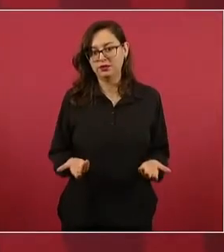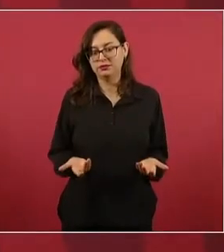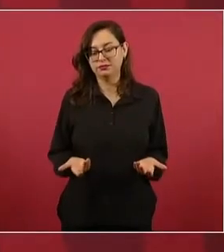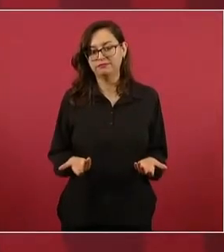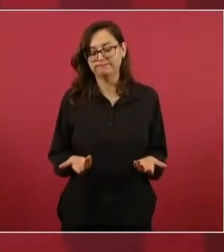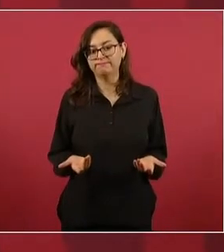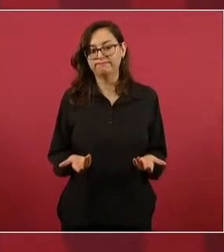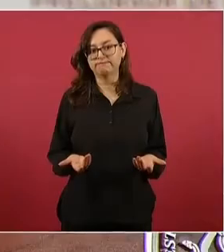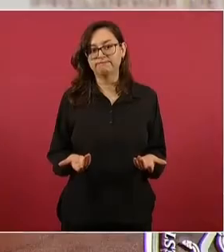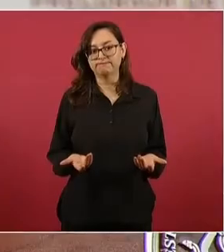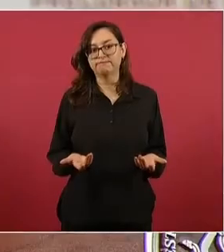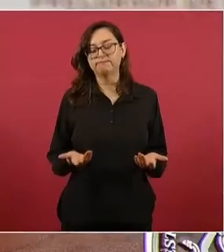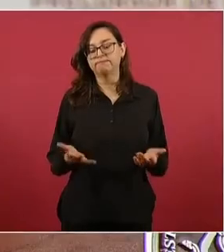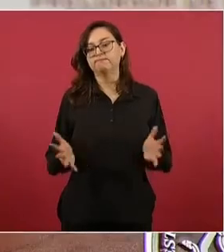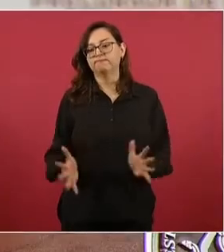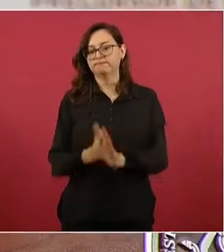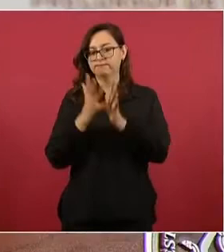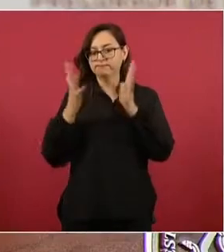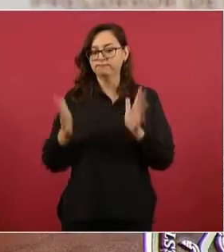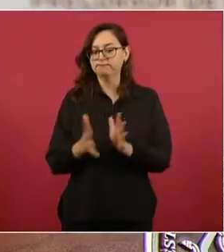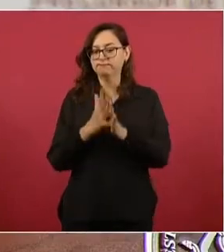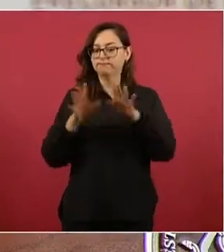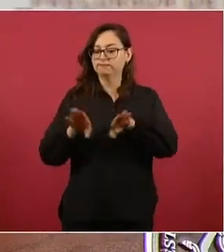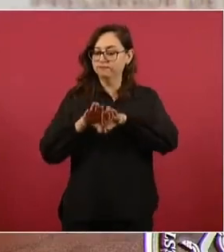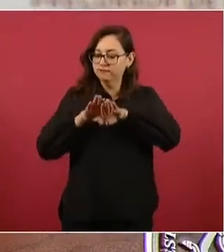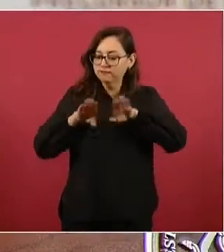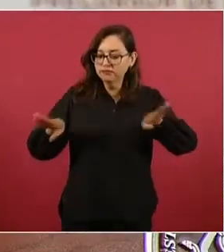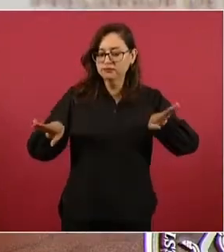Por eso es buena la democracia y la separación